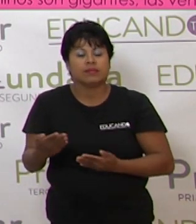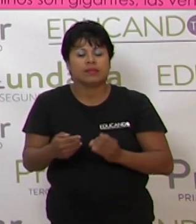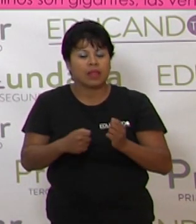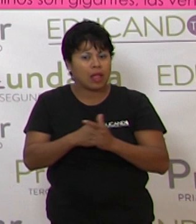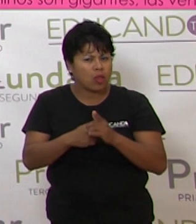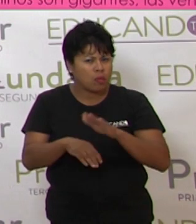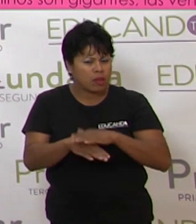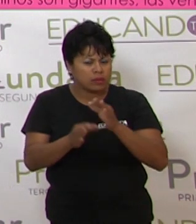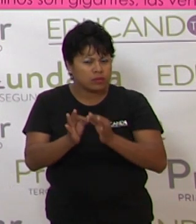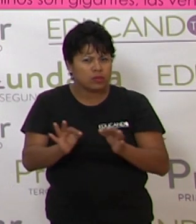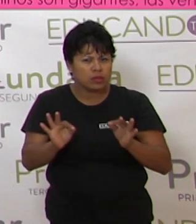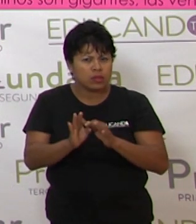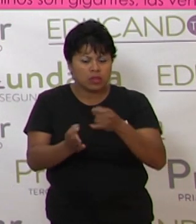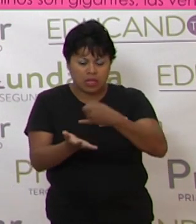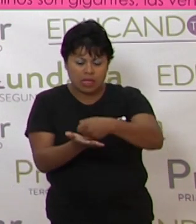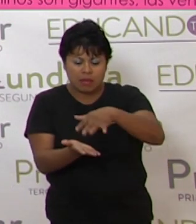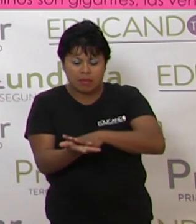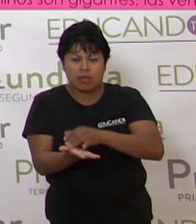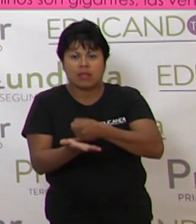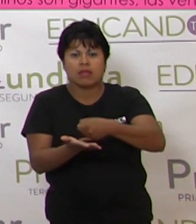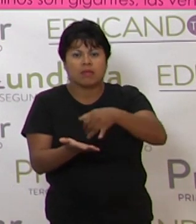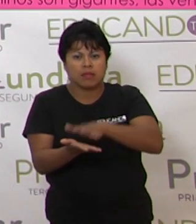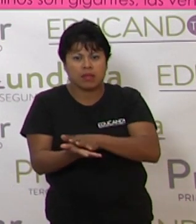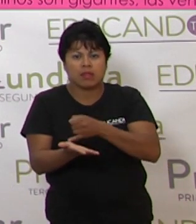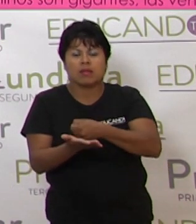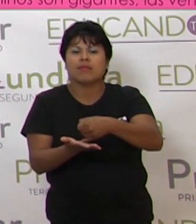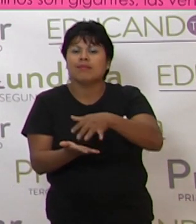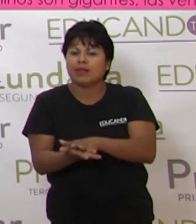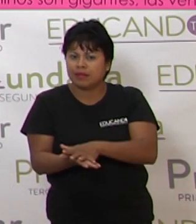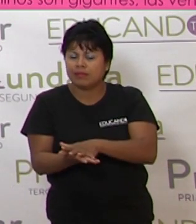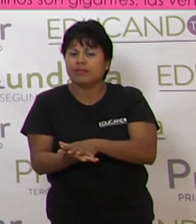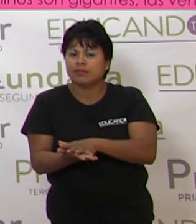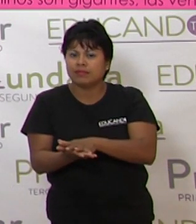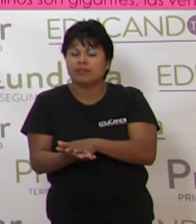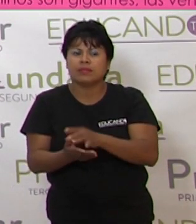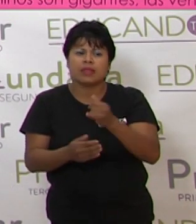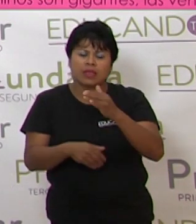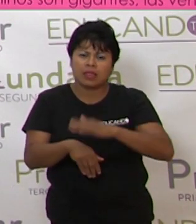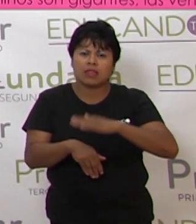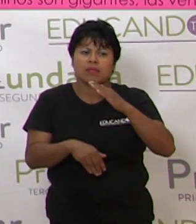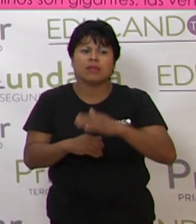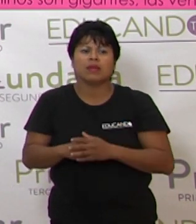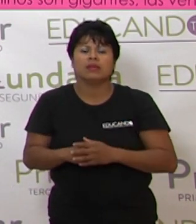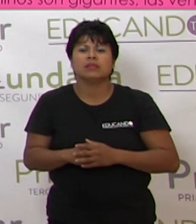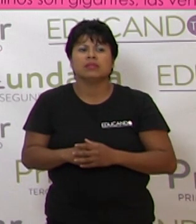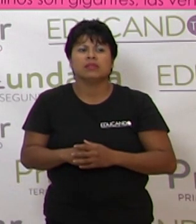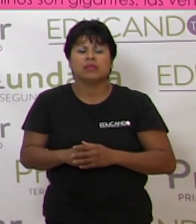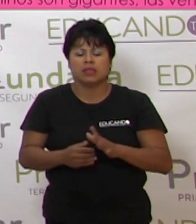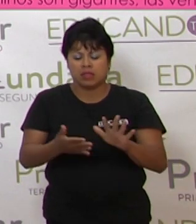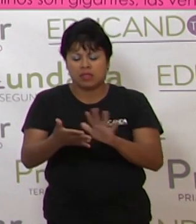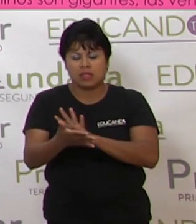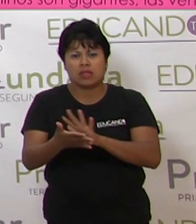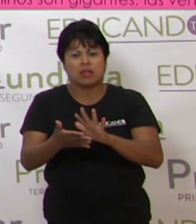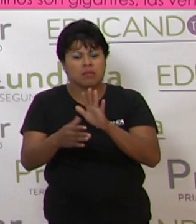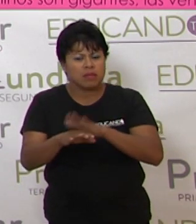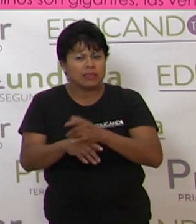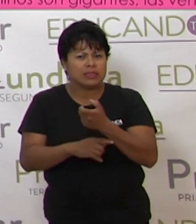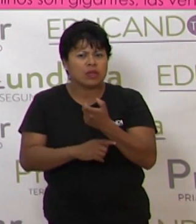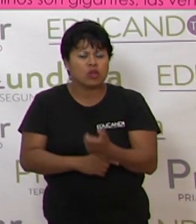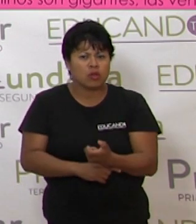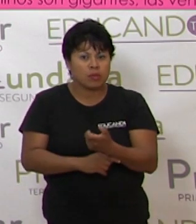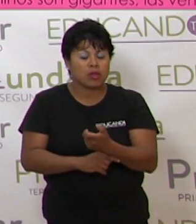importante que es la imprenta, y además tener un auge económico